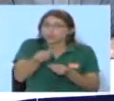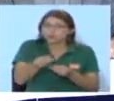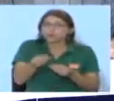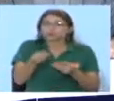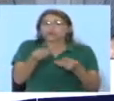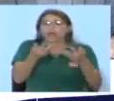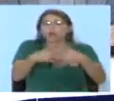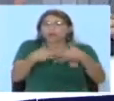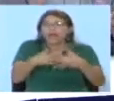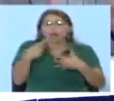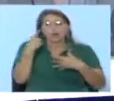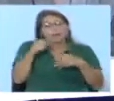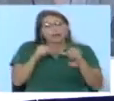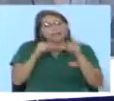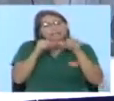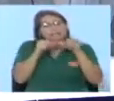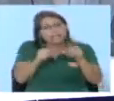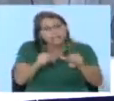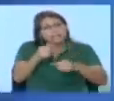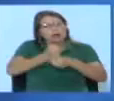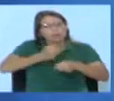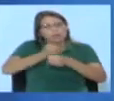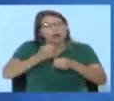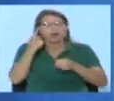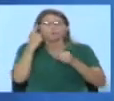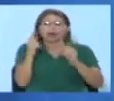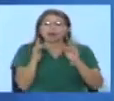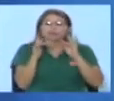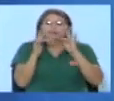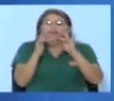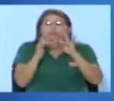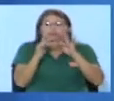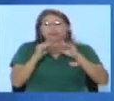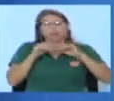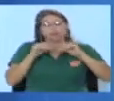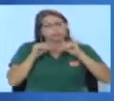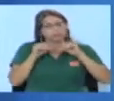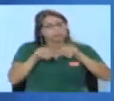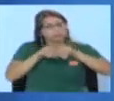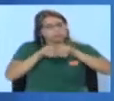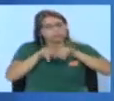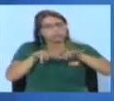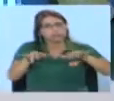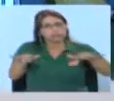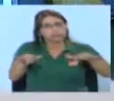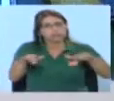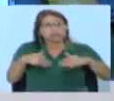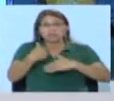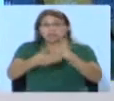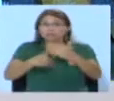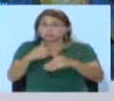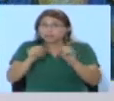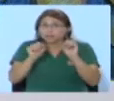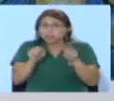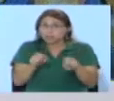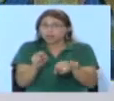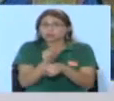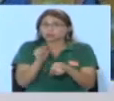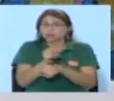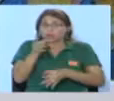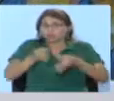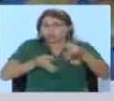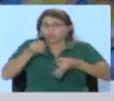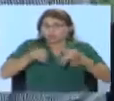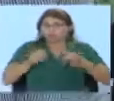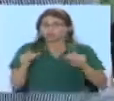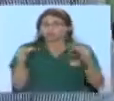haya diferenciaciones o porque eventualmente podamos tener aplicaciones de uso justo de red, pues claro, podría ser. Lo que